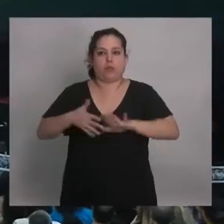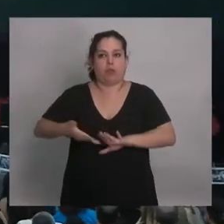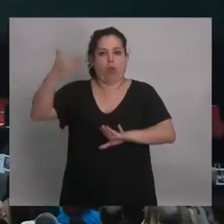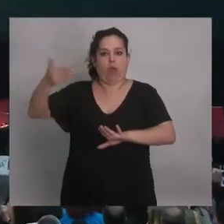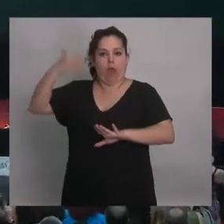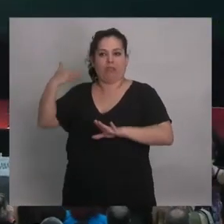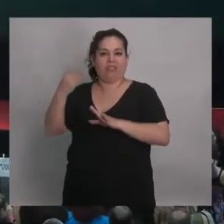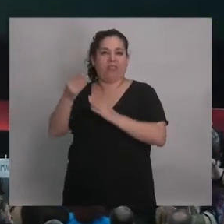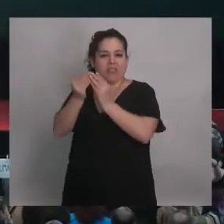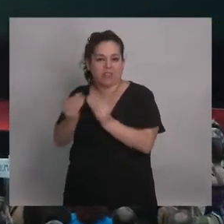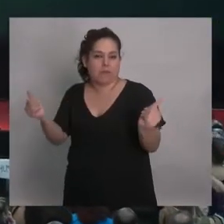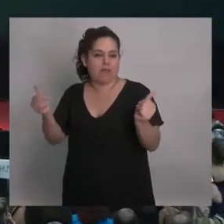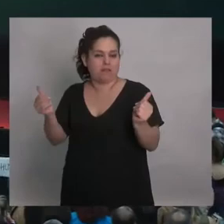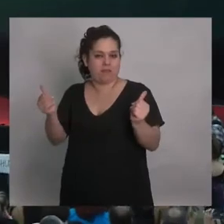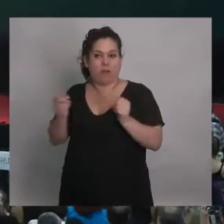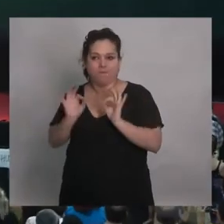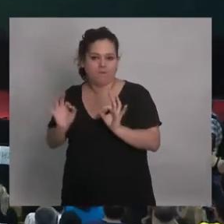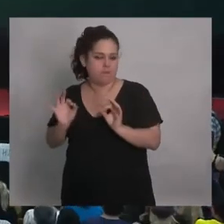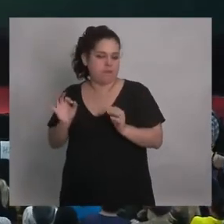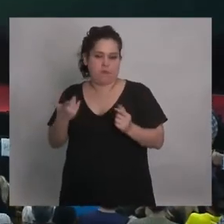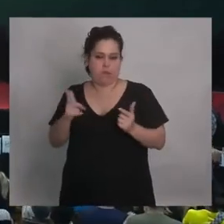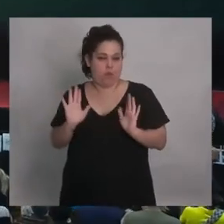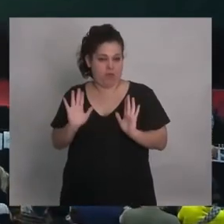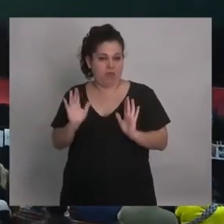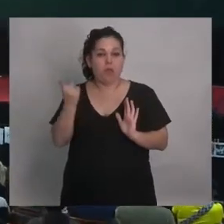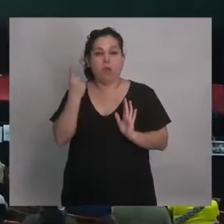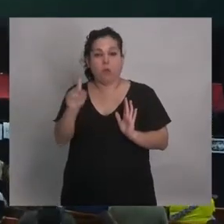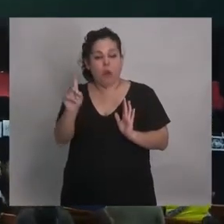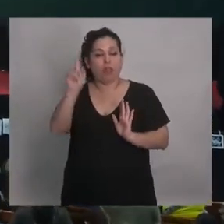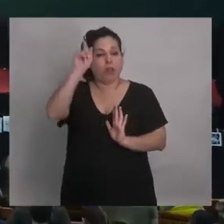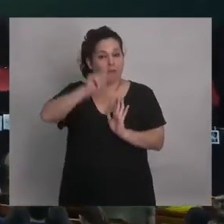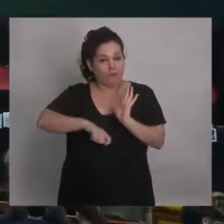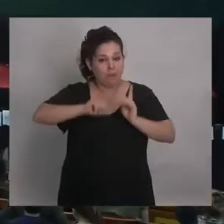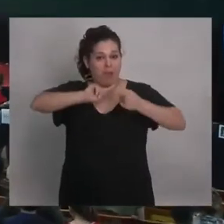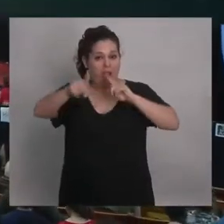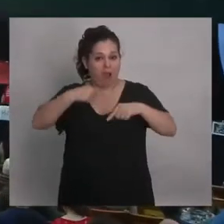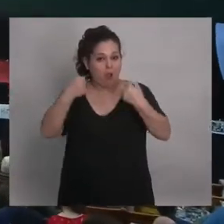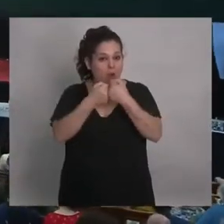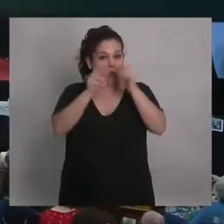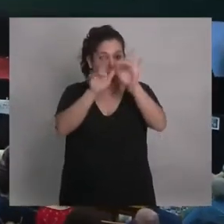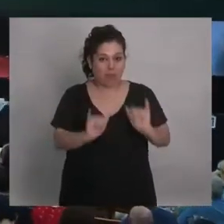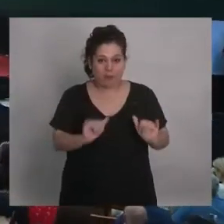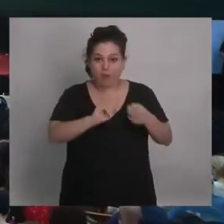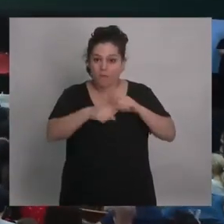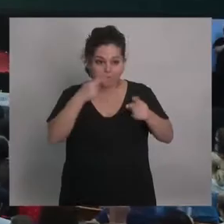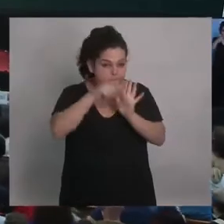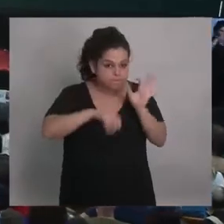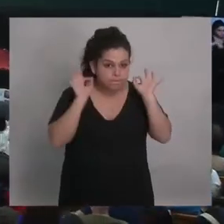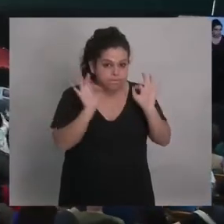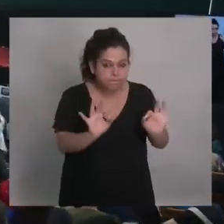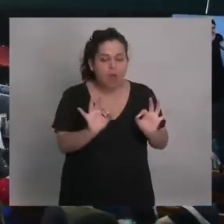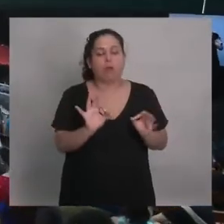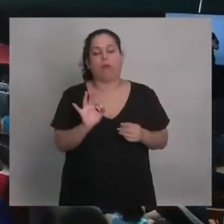ha desaparecido después de la firma del acuerdo de paz y debido al